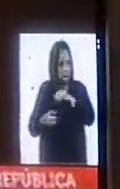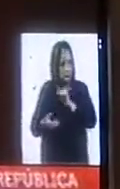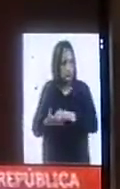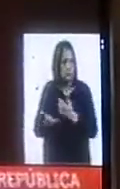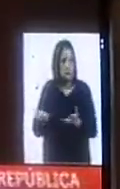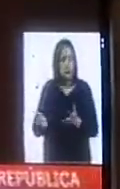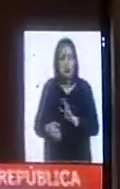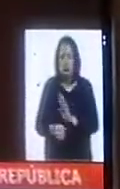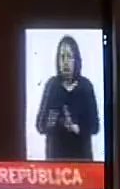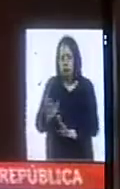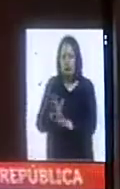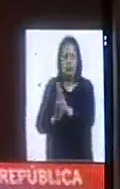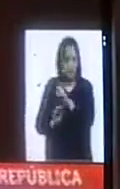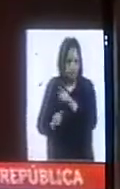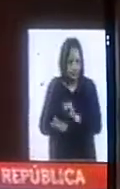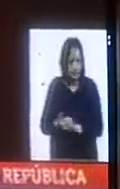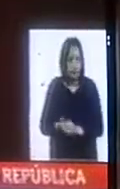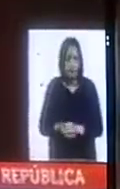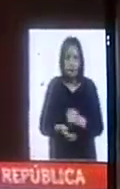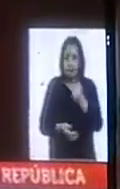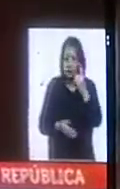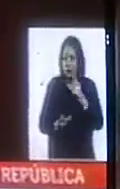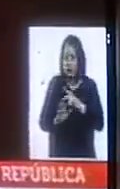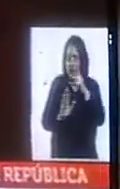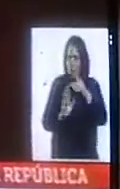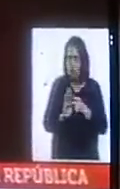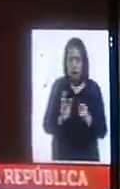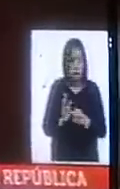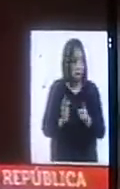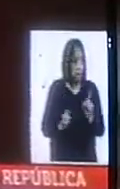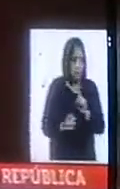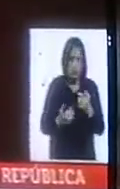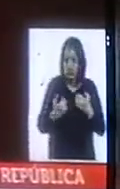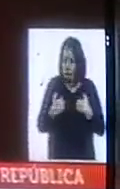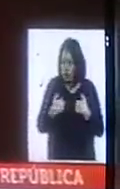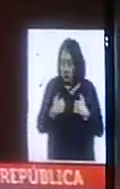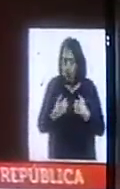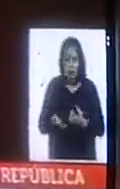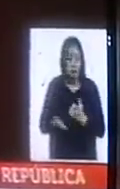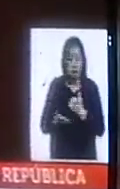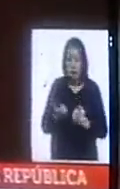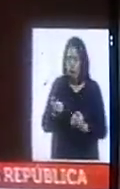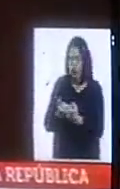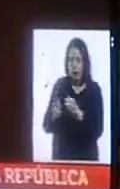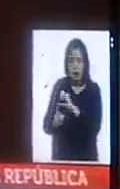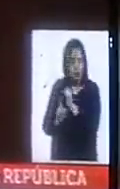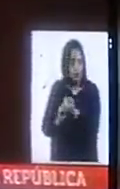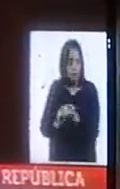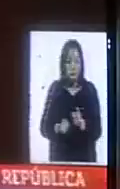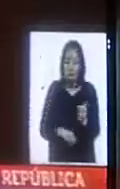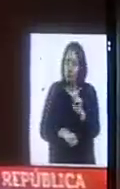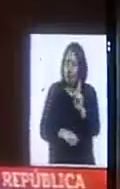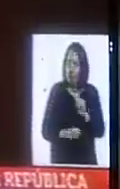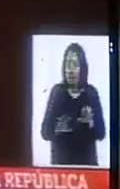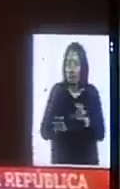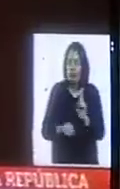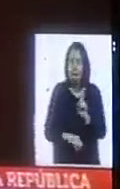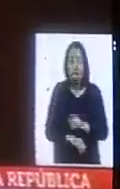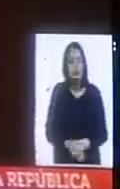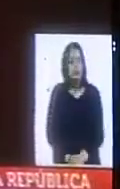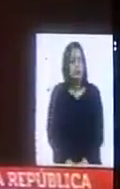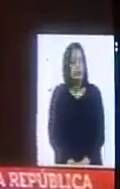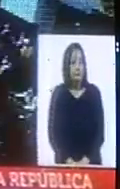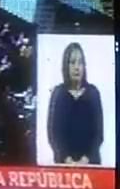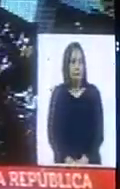la gestión de su desarrollo si un proyecto no tiene rentabilidad social simplemente no va